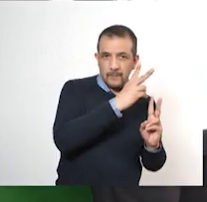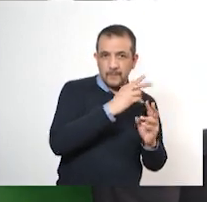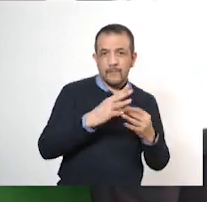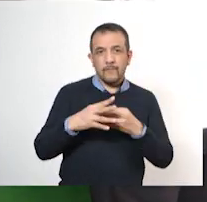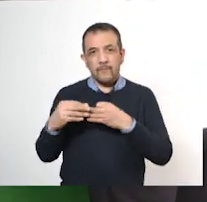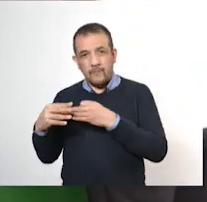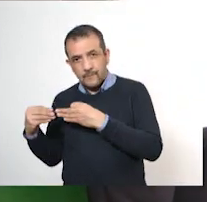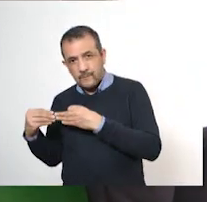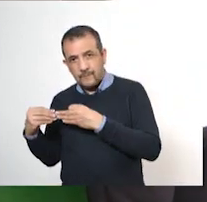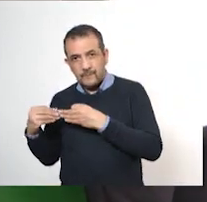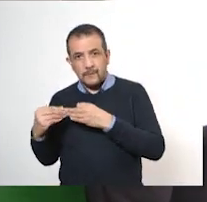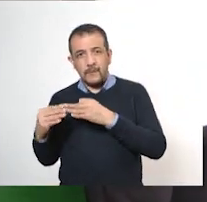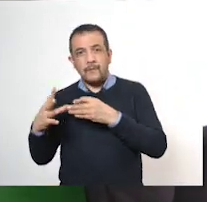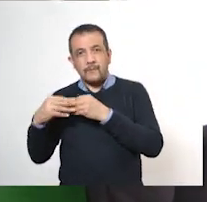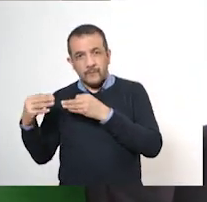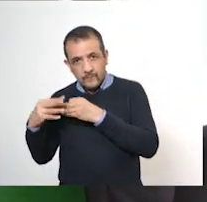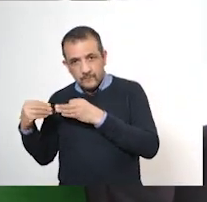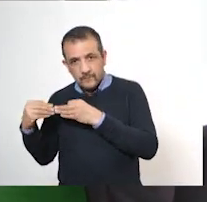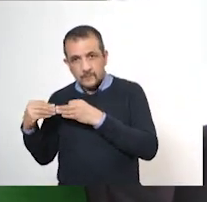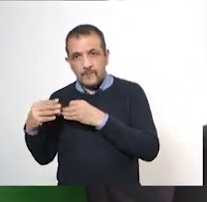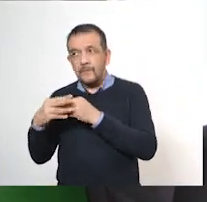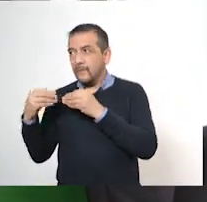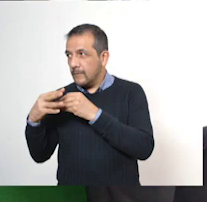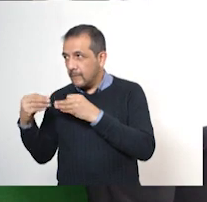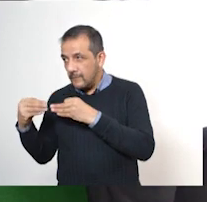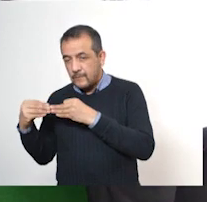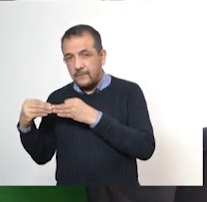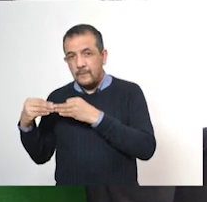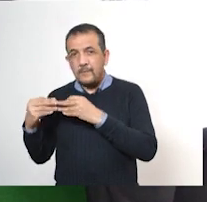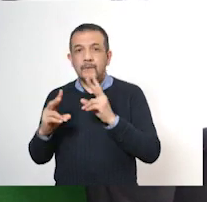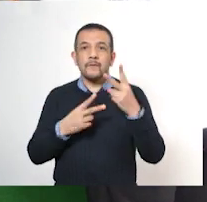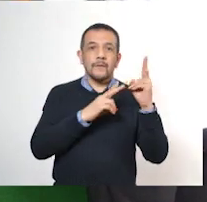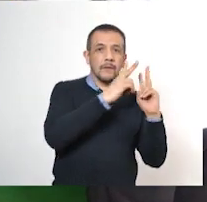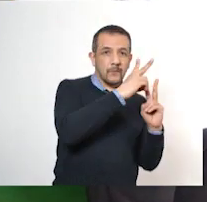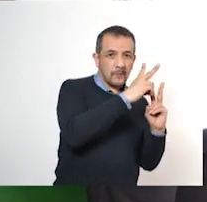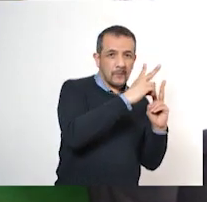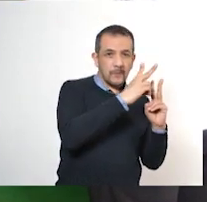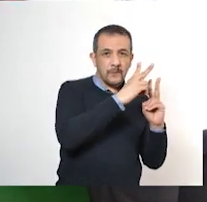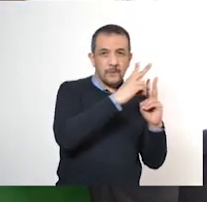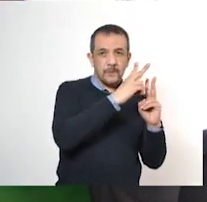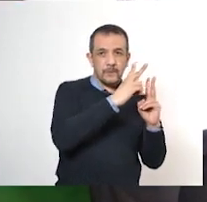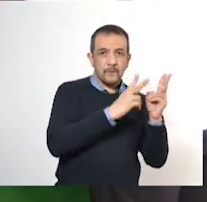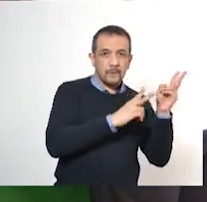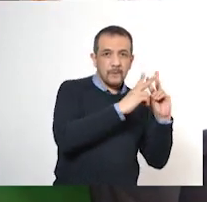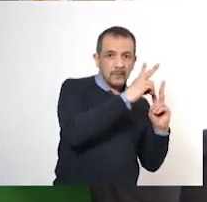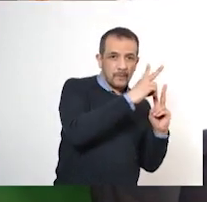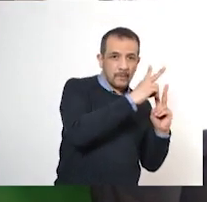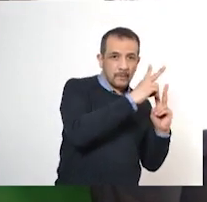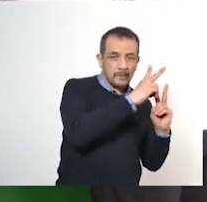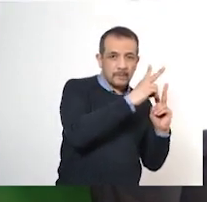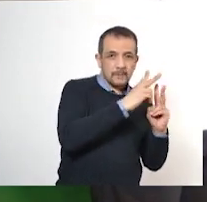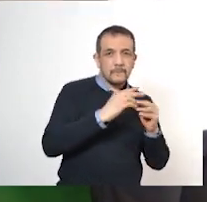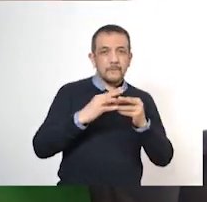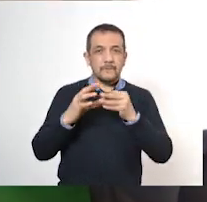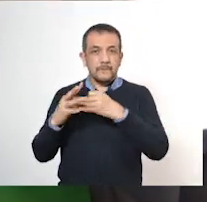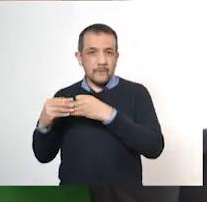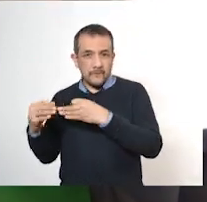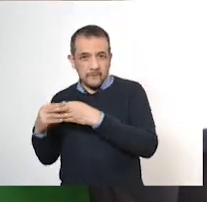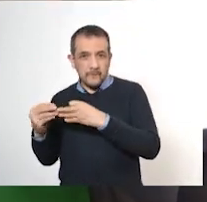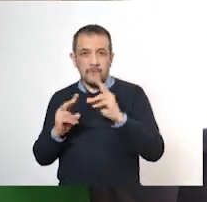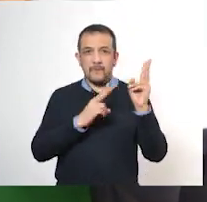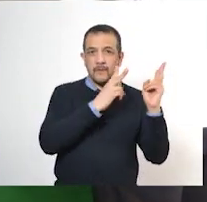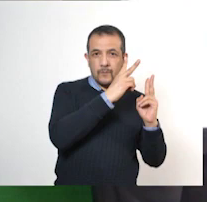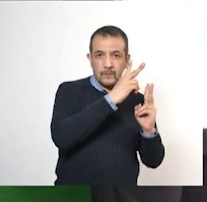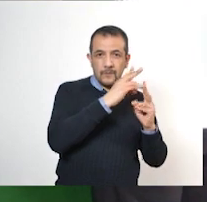Verduras, frutas, frutas, frutas, verduras, verduras,